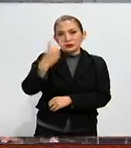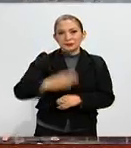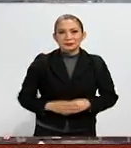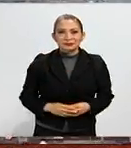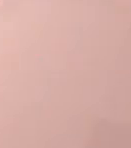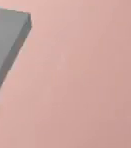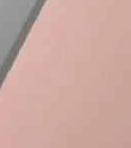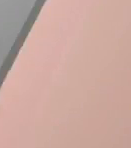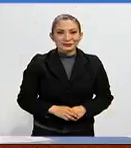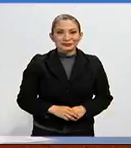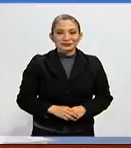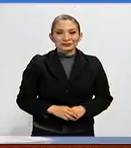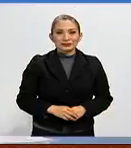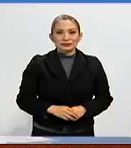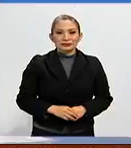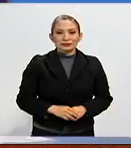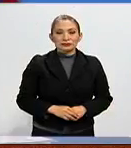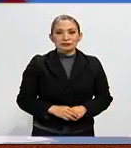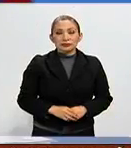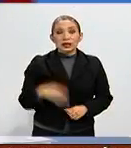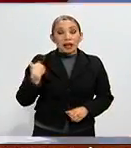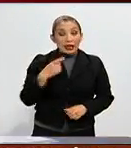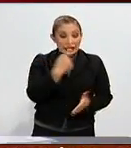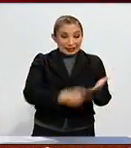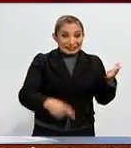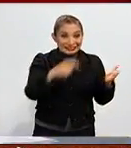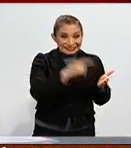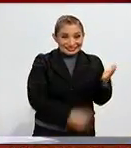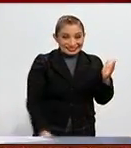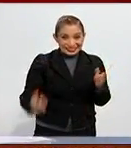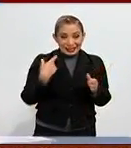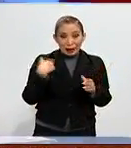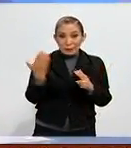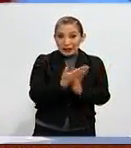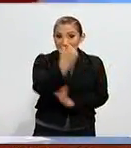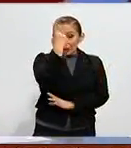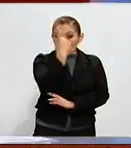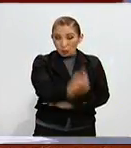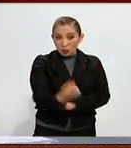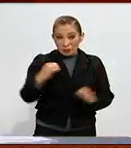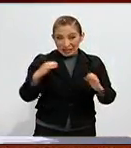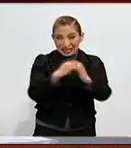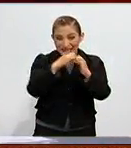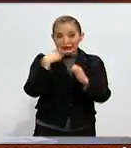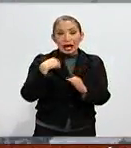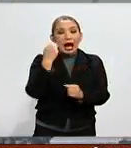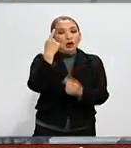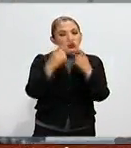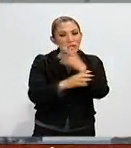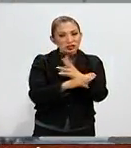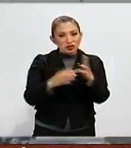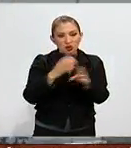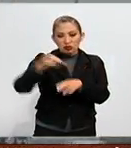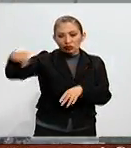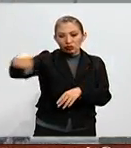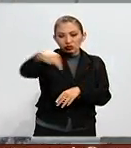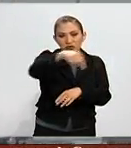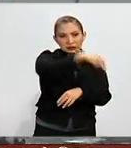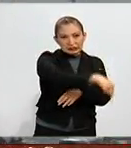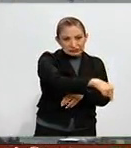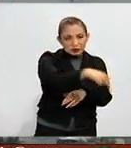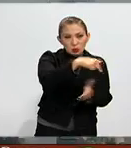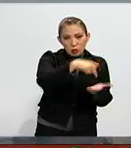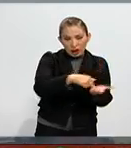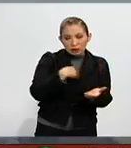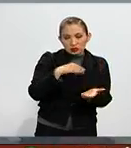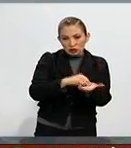2. A pesar de que se suspendió la contingencia fase 1 en la zona metropolitana, hay varios puntos de la metrópoli que aún